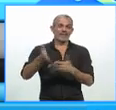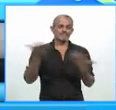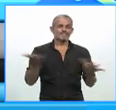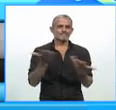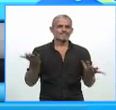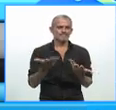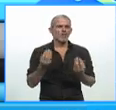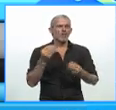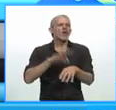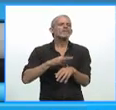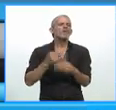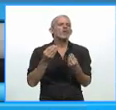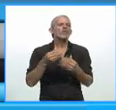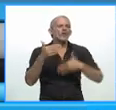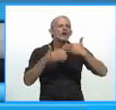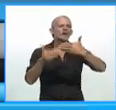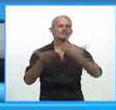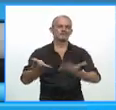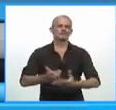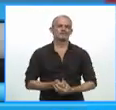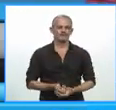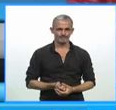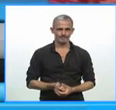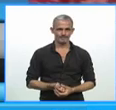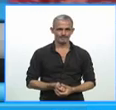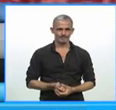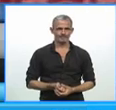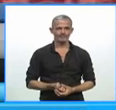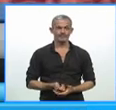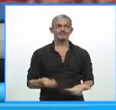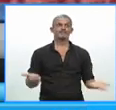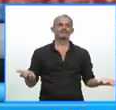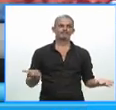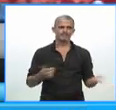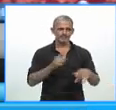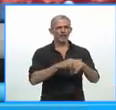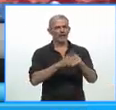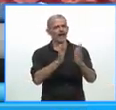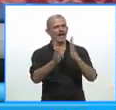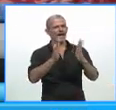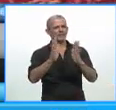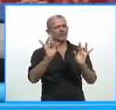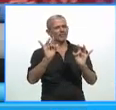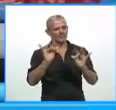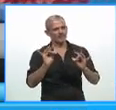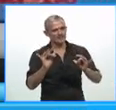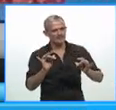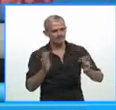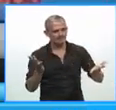¿Cómo fue pasar todo ese proceso? Esa etapa fue bastante difícil.